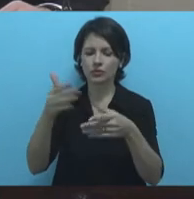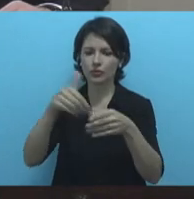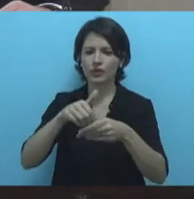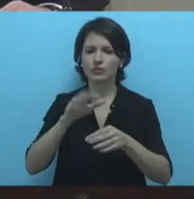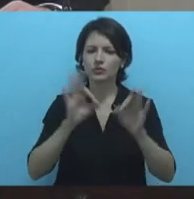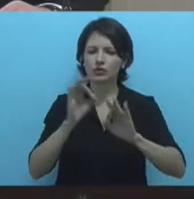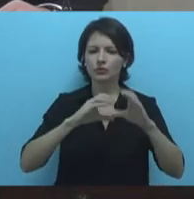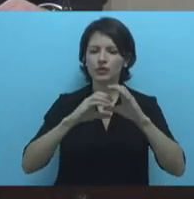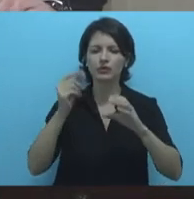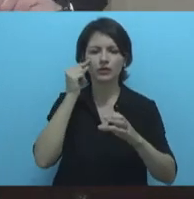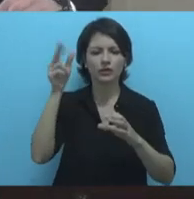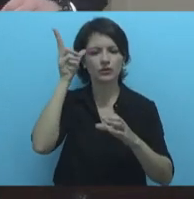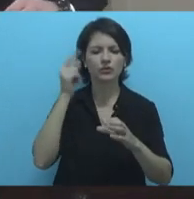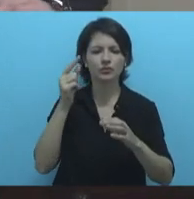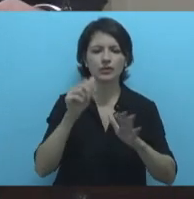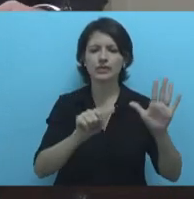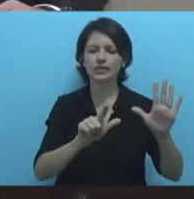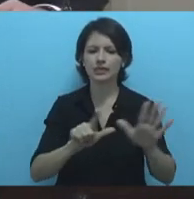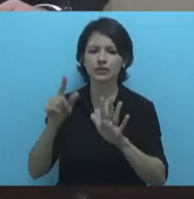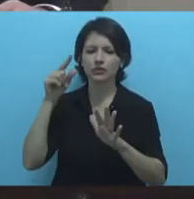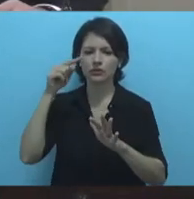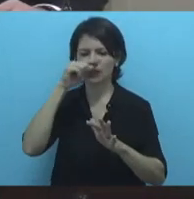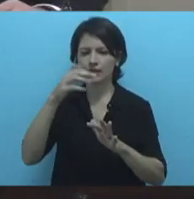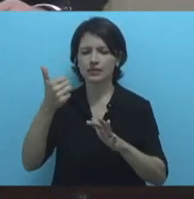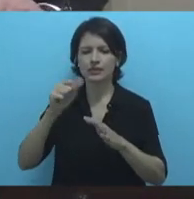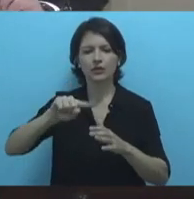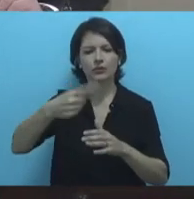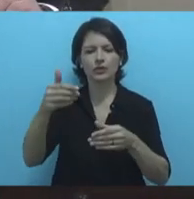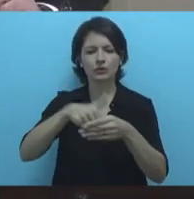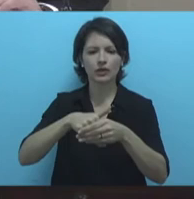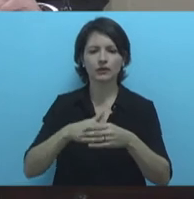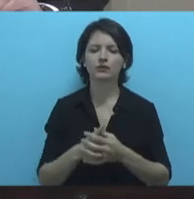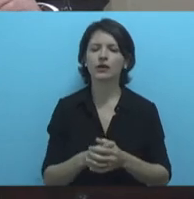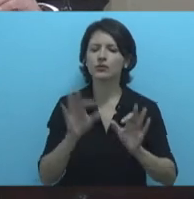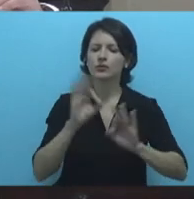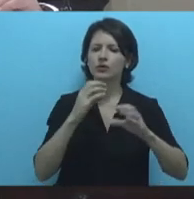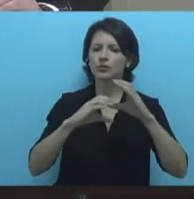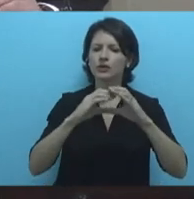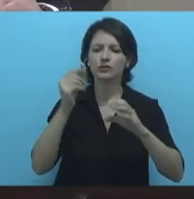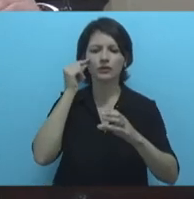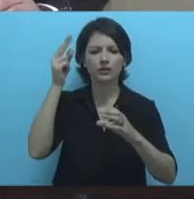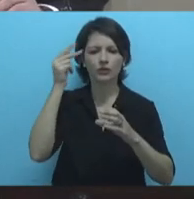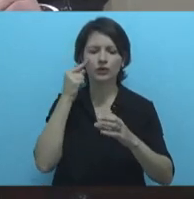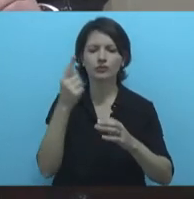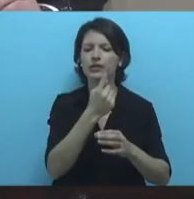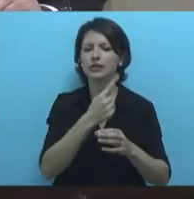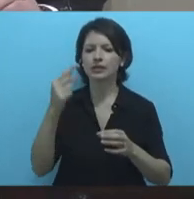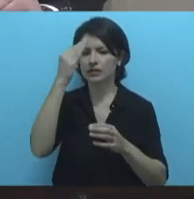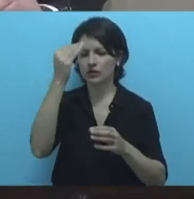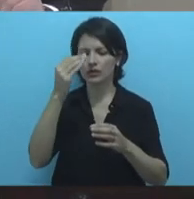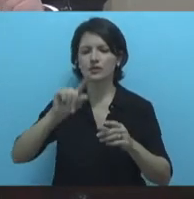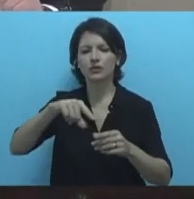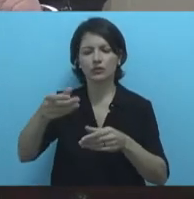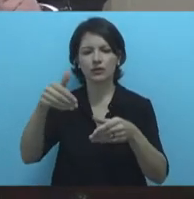comunicación 38 1776 preferencia por una sesión proyecto de comunicación 39 mil 115 preferencia por una